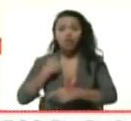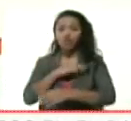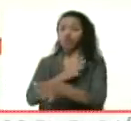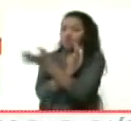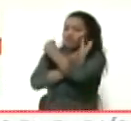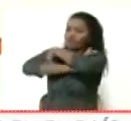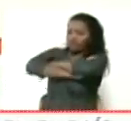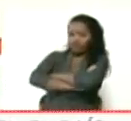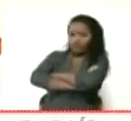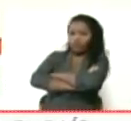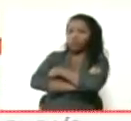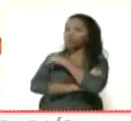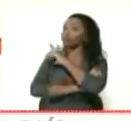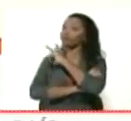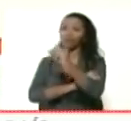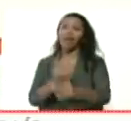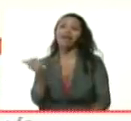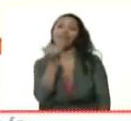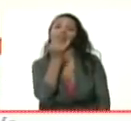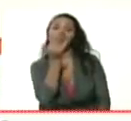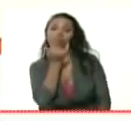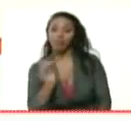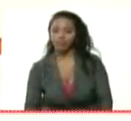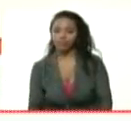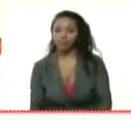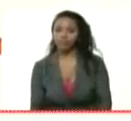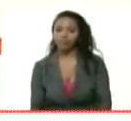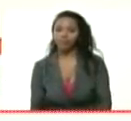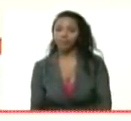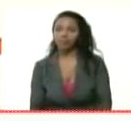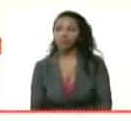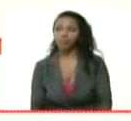cruzados, está muy equivocado.